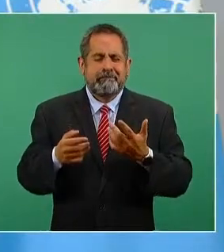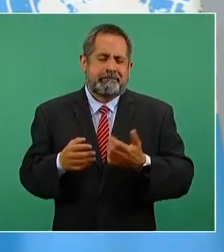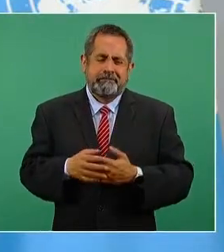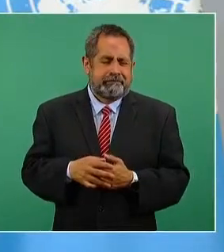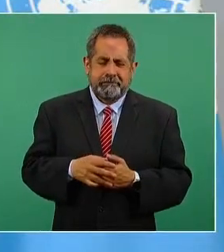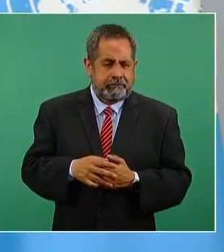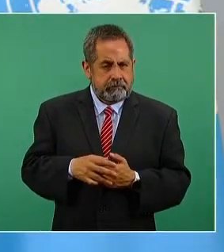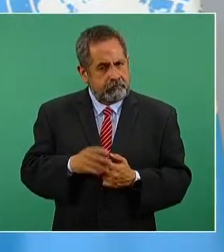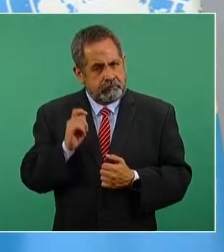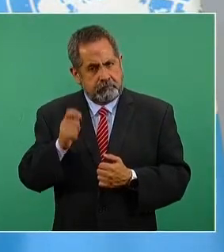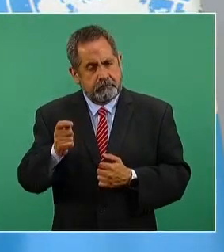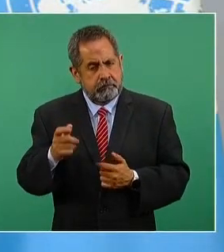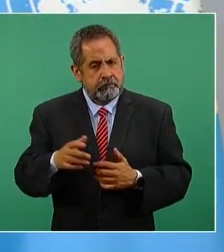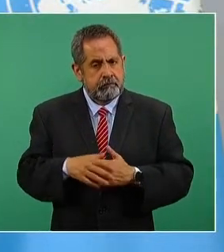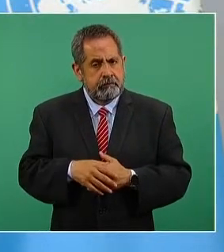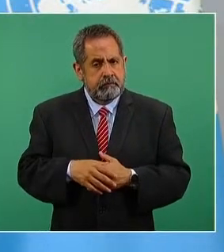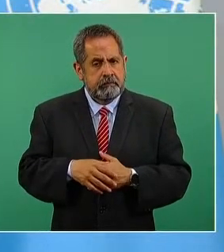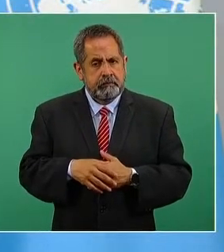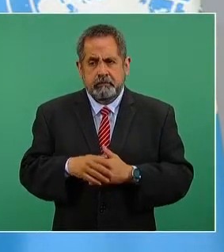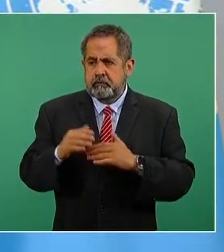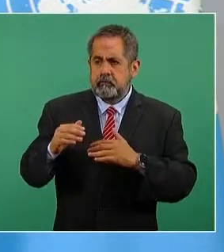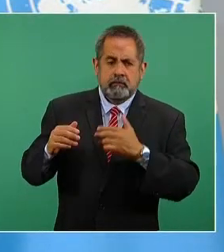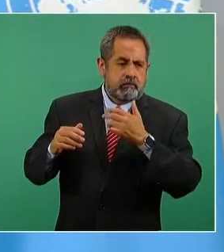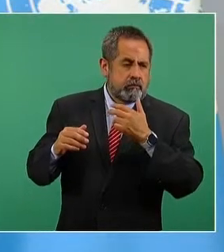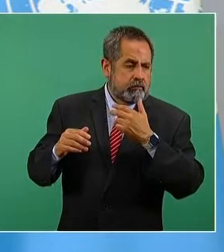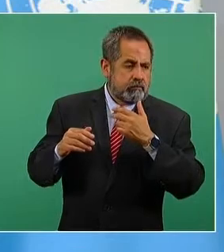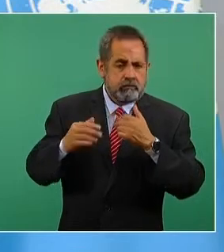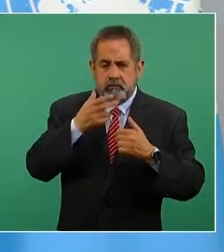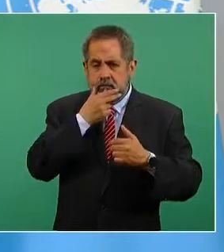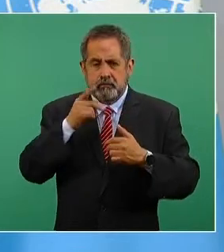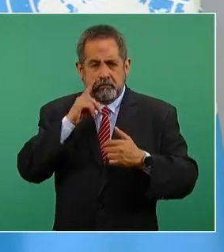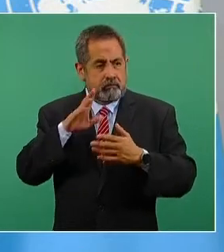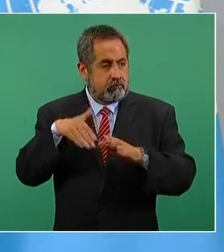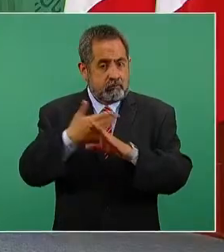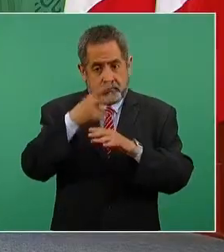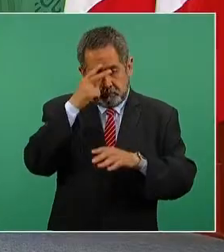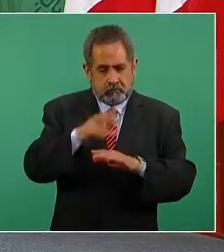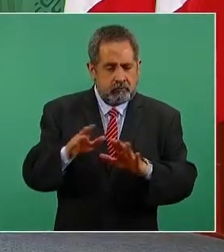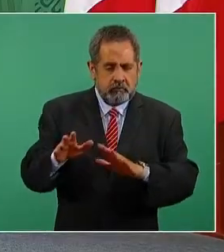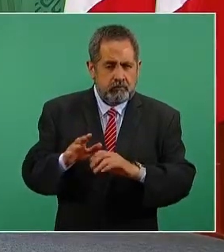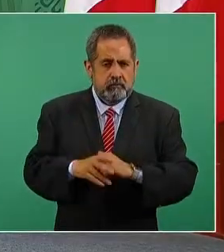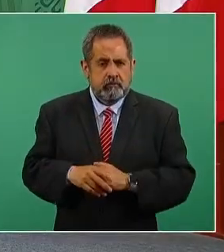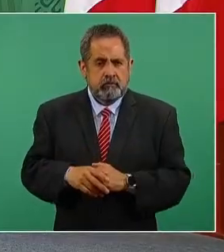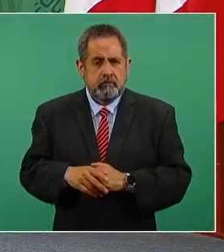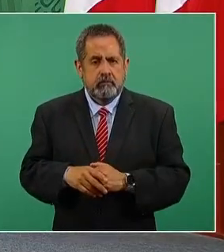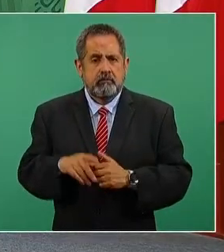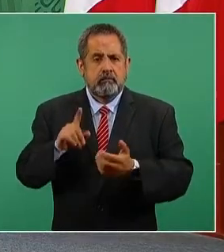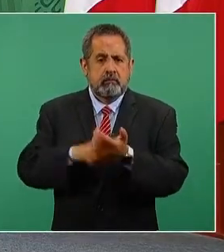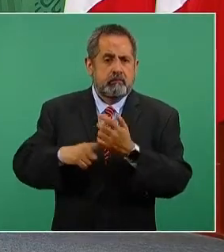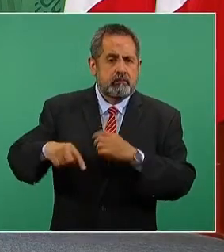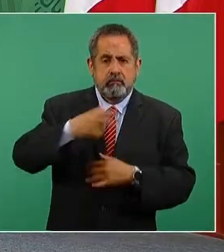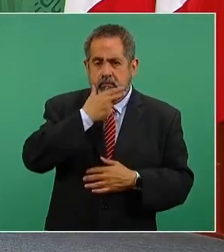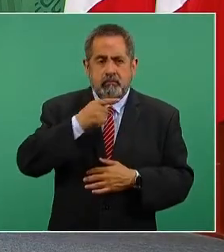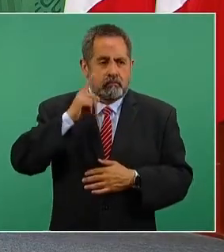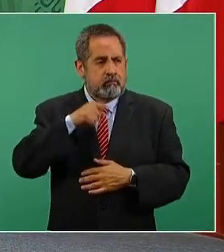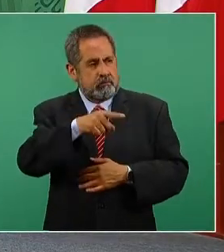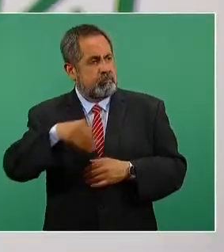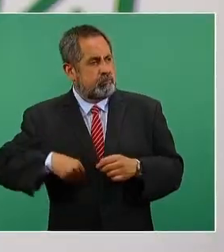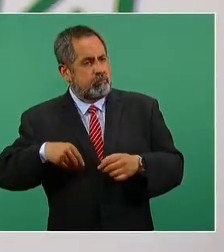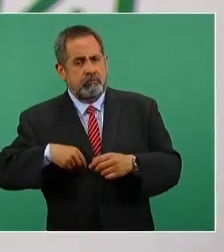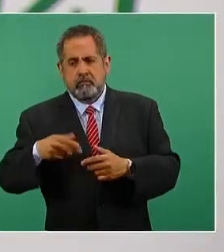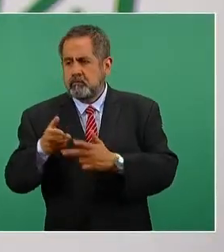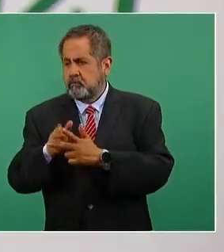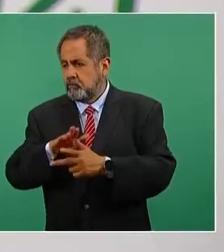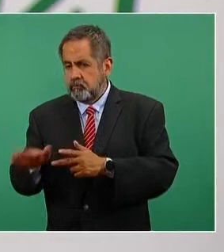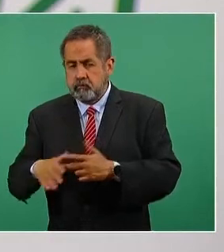en contra de las y los mexicanos, porque quienes han encabezado la indignación son las y los mexicanos, y